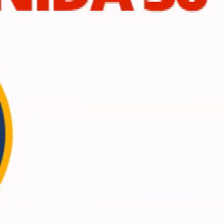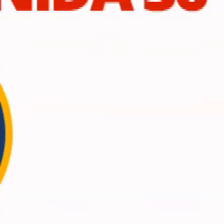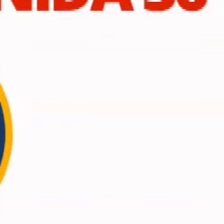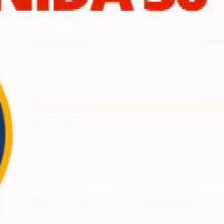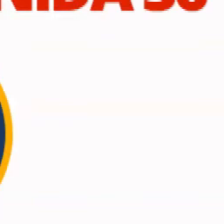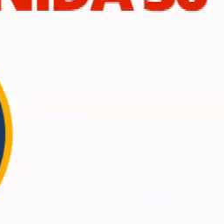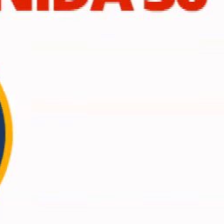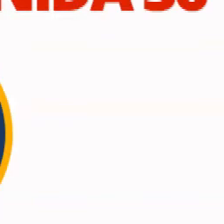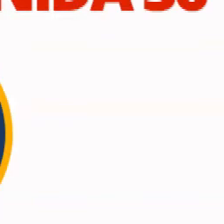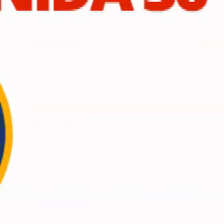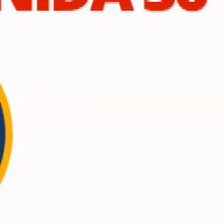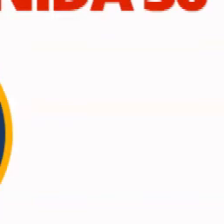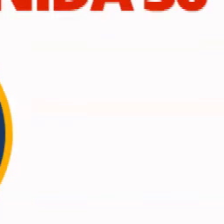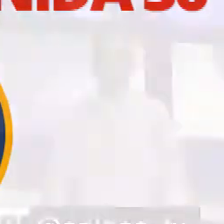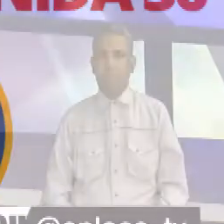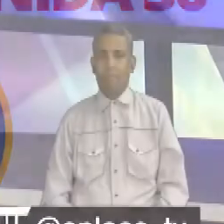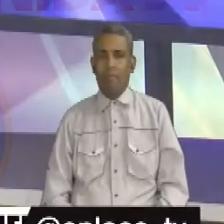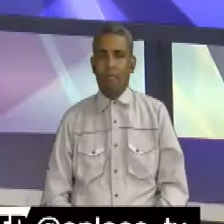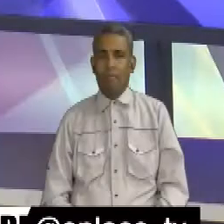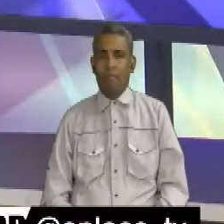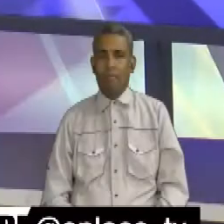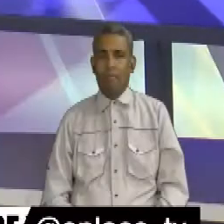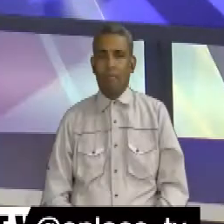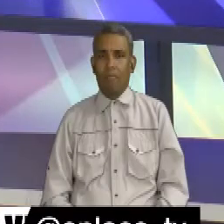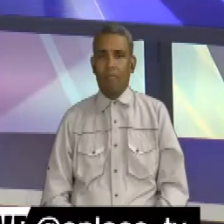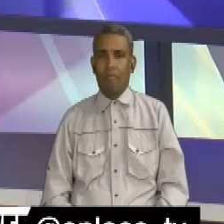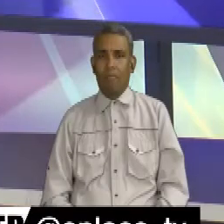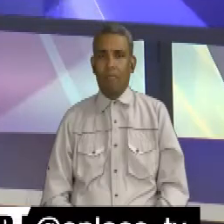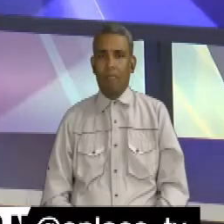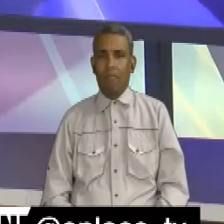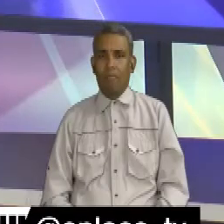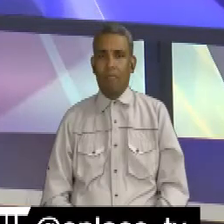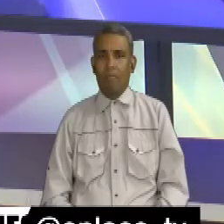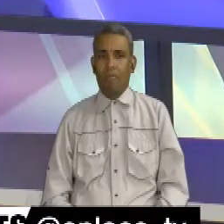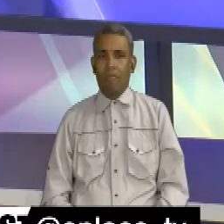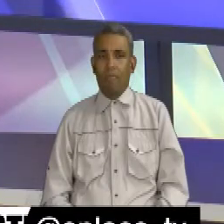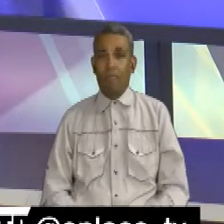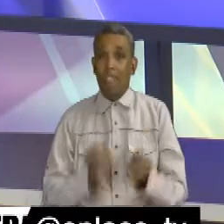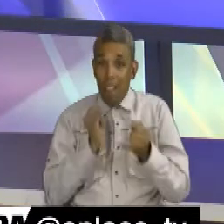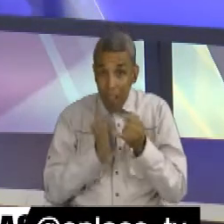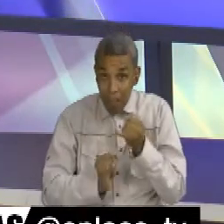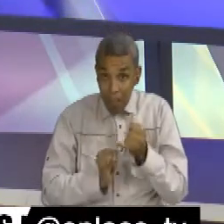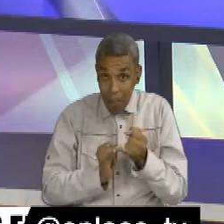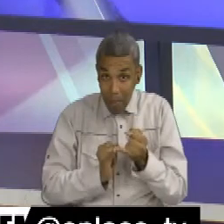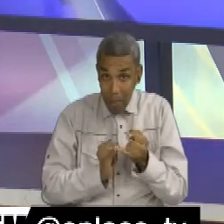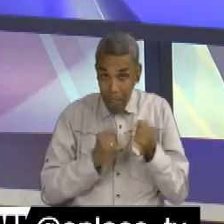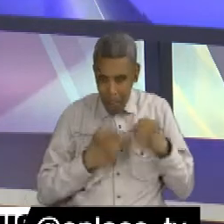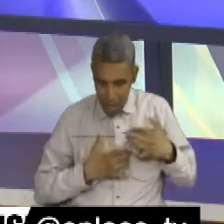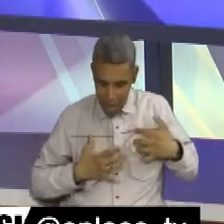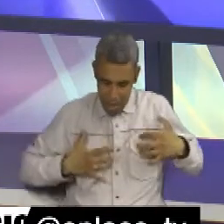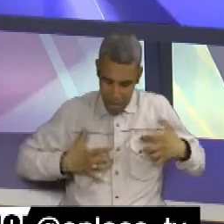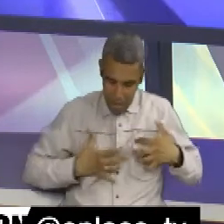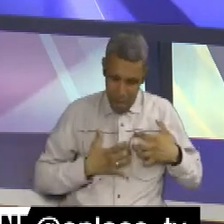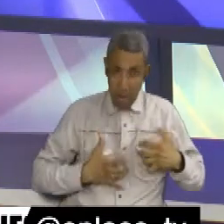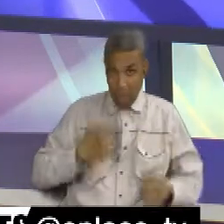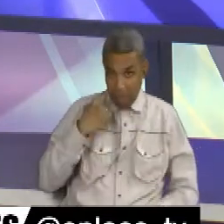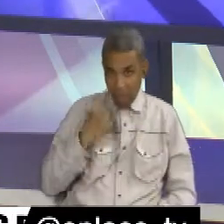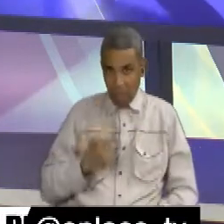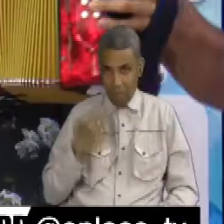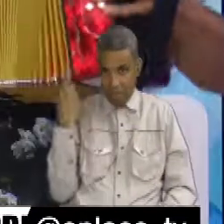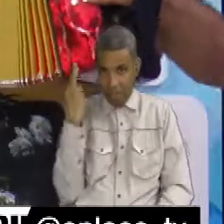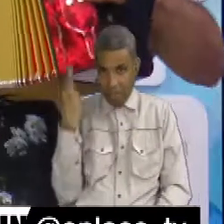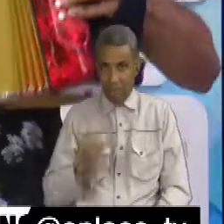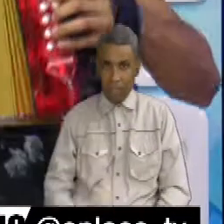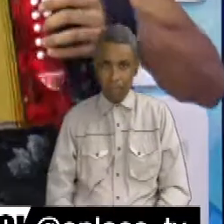avenida 36. No se me muevan porque Enlace Noticias hoy termina con música. Por supuesto, déjenme escuchar de nuevo Las Siete Maravillas, por favor. ¡Sale,